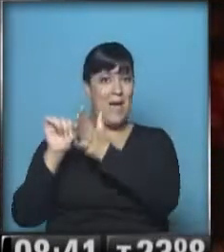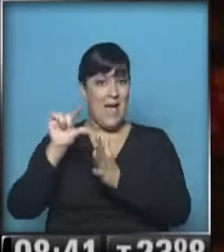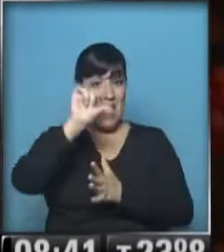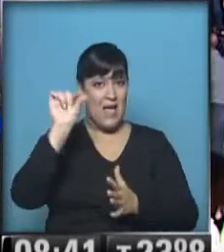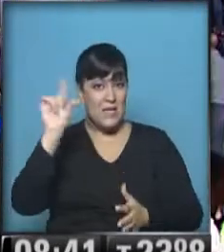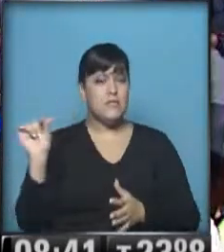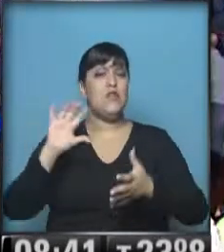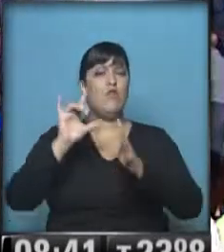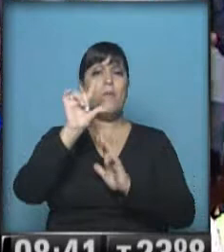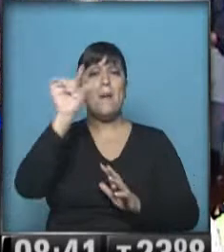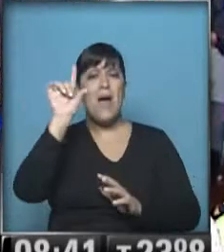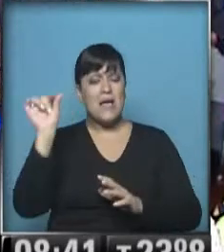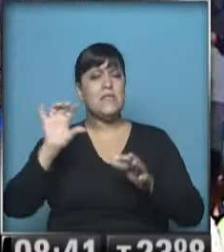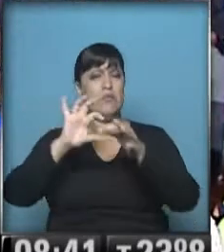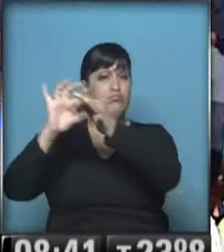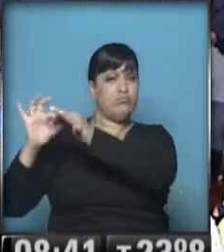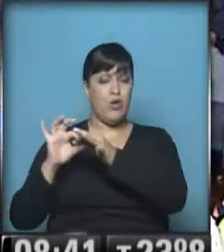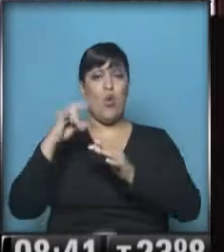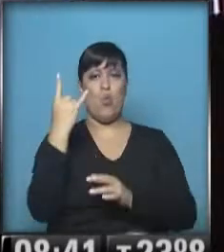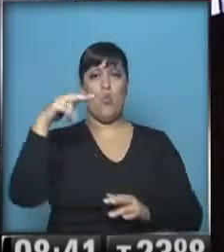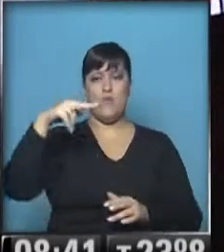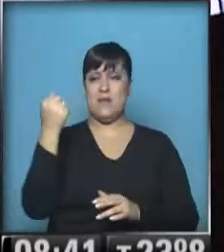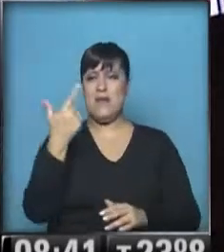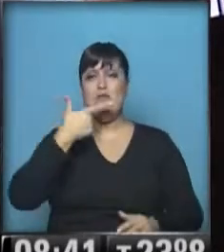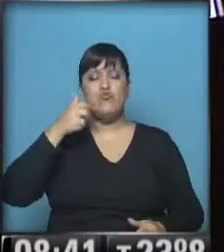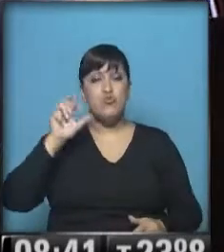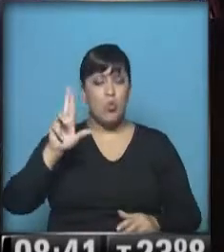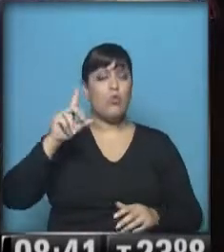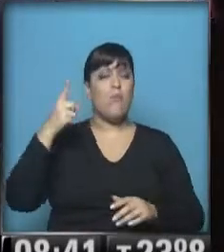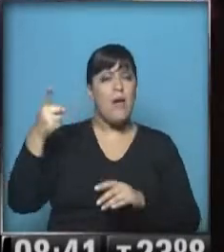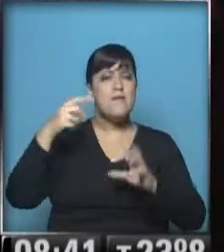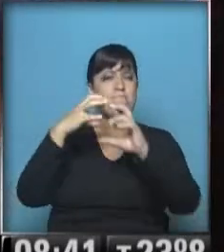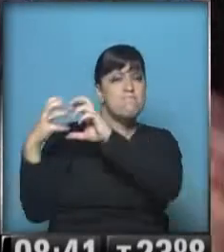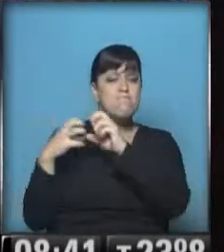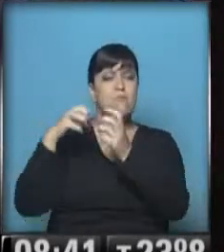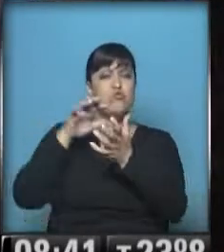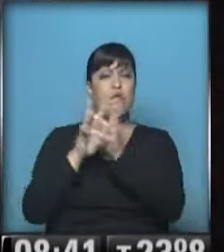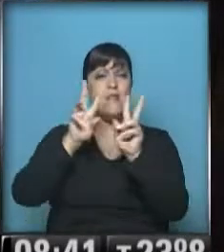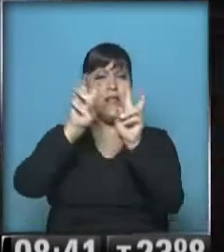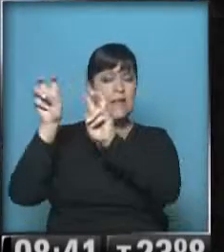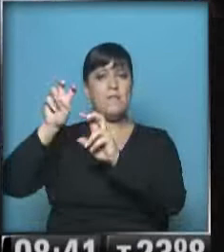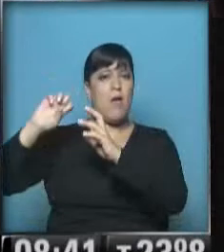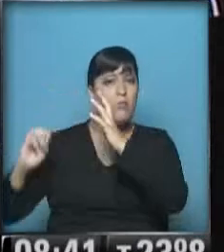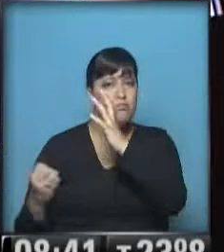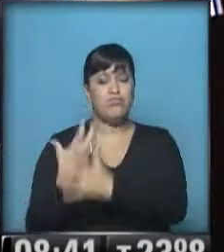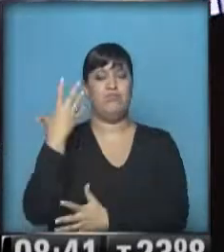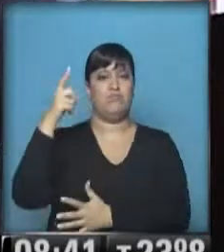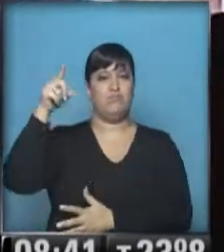de repúblicas. UNASUR, viendo todos los temas y fundando nuestra casa grande allá en la mitad del